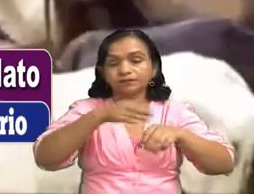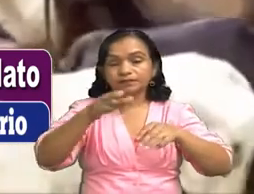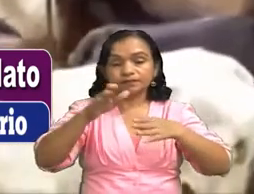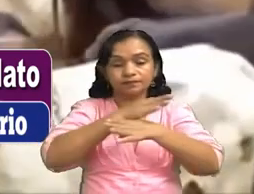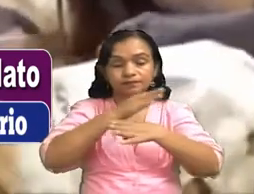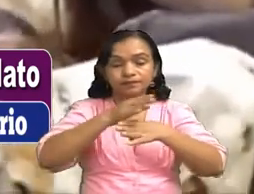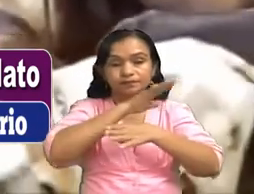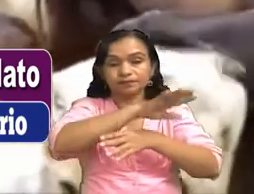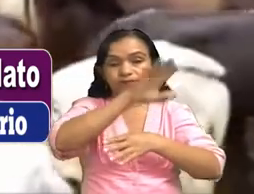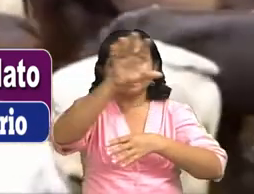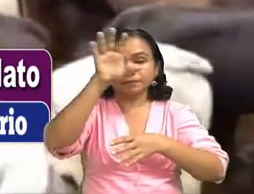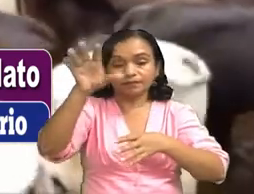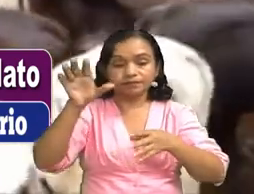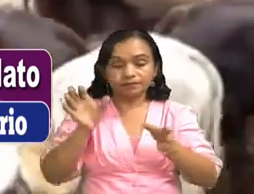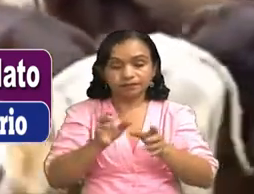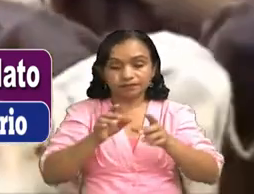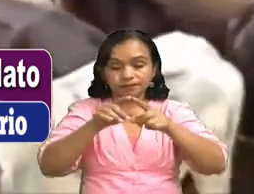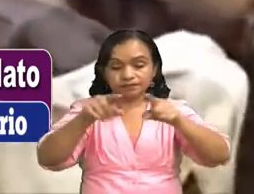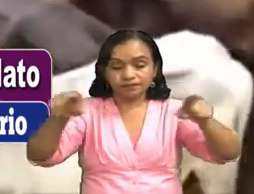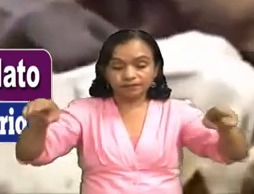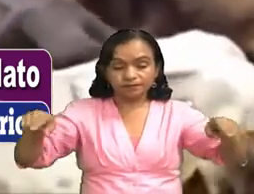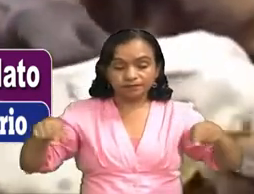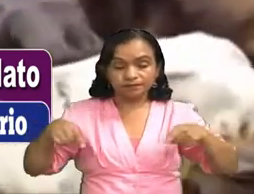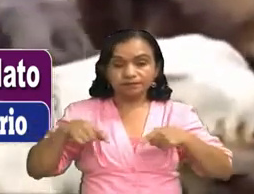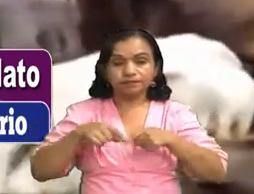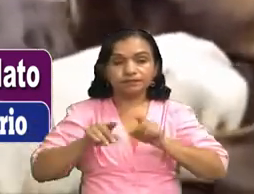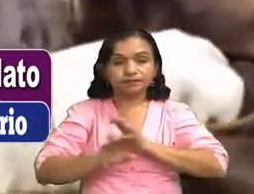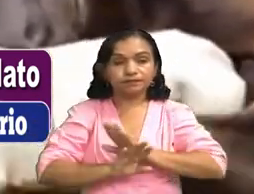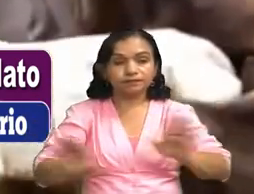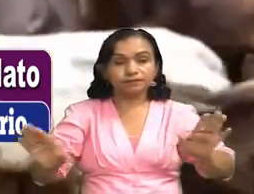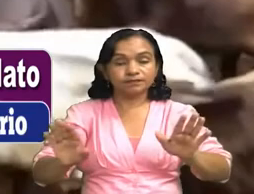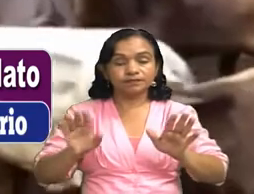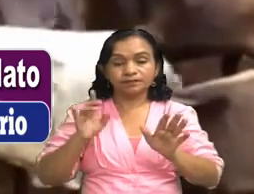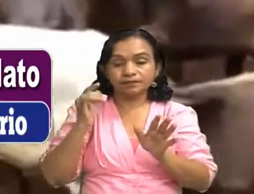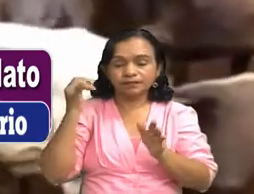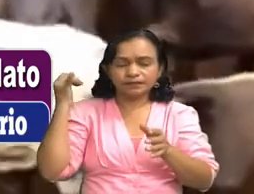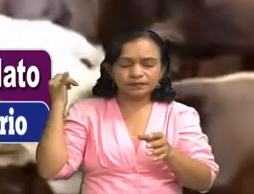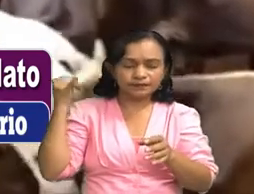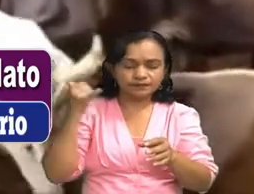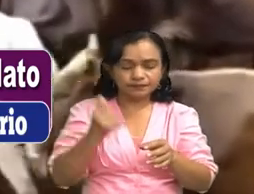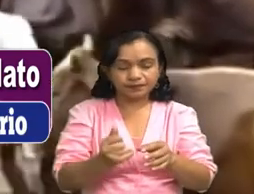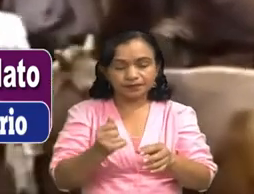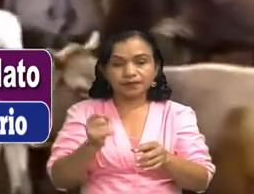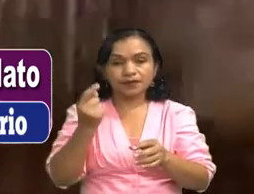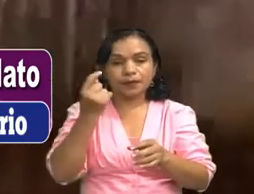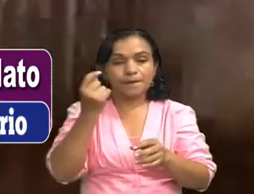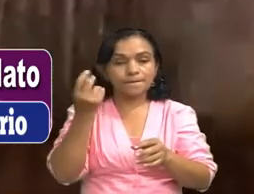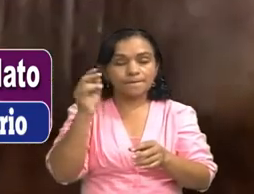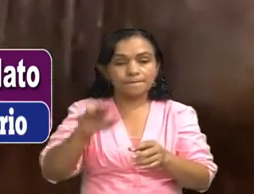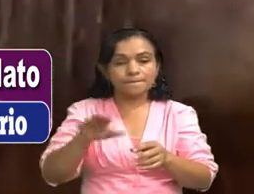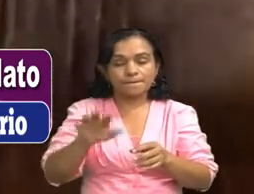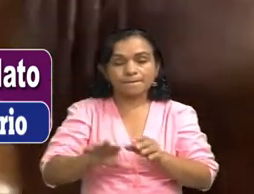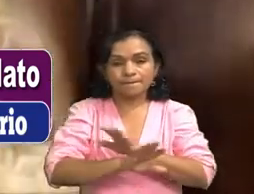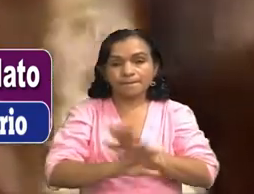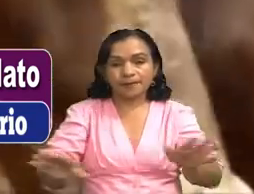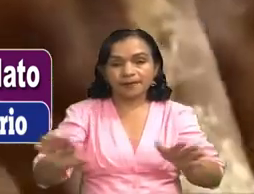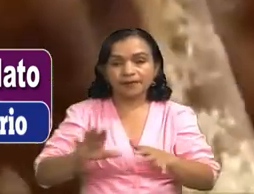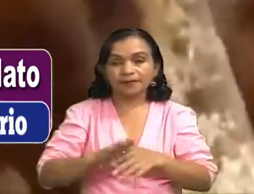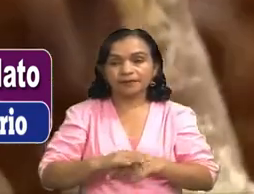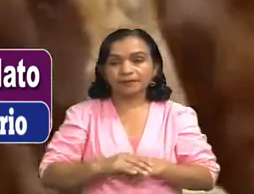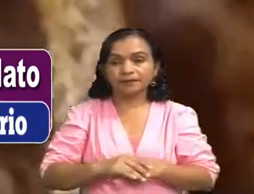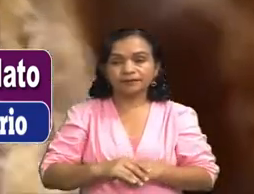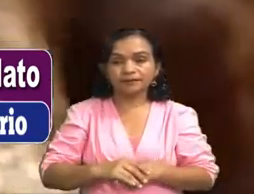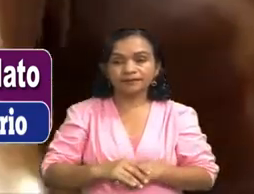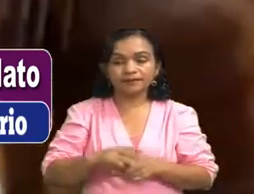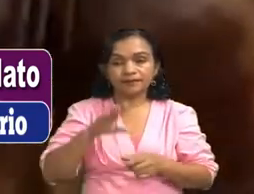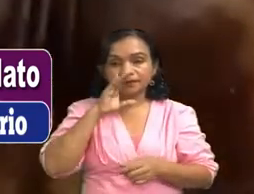diferentes departamentos a cerrar ese sistema hasta que vacunamos hasta el último animal. Las personas, los perros,